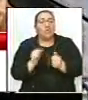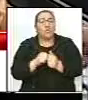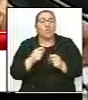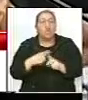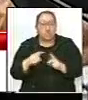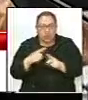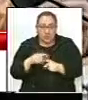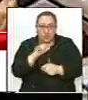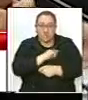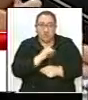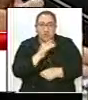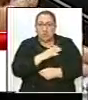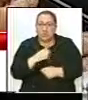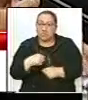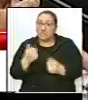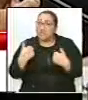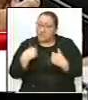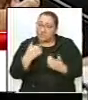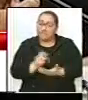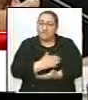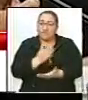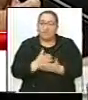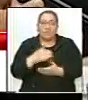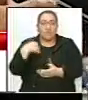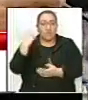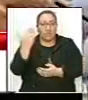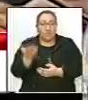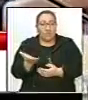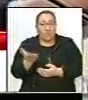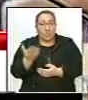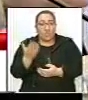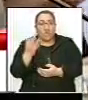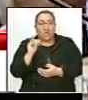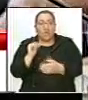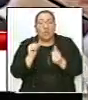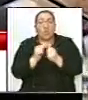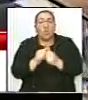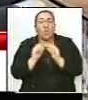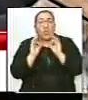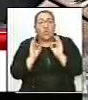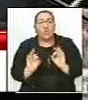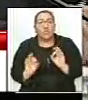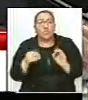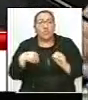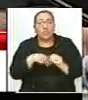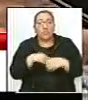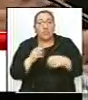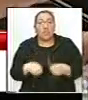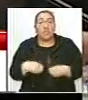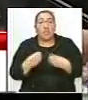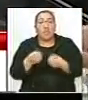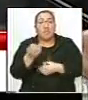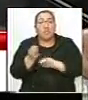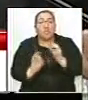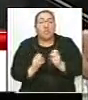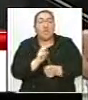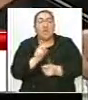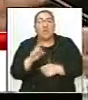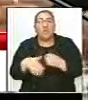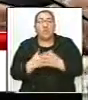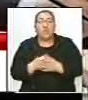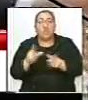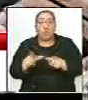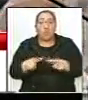diferentes organismos del Estado, vamos a tener problemas. Y el hecho, por eso que nosotros asignamos presupuesto, no para que cada uno vaya por su